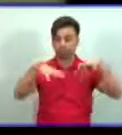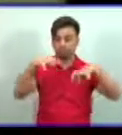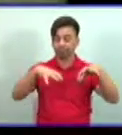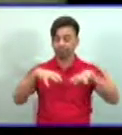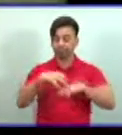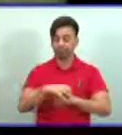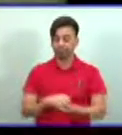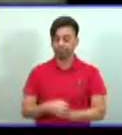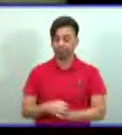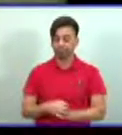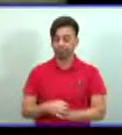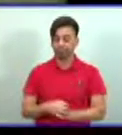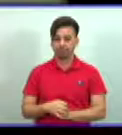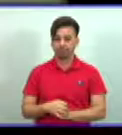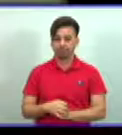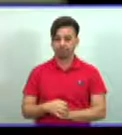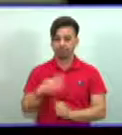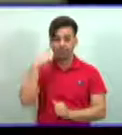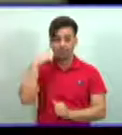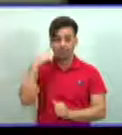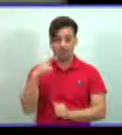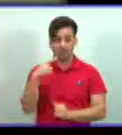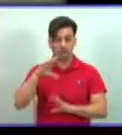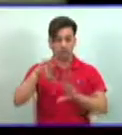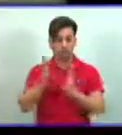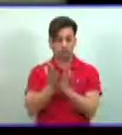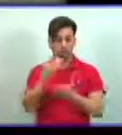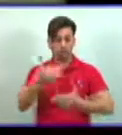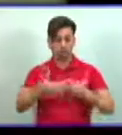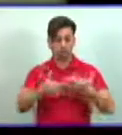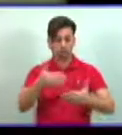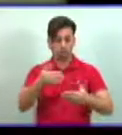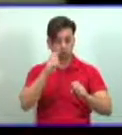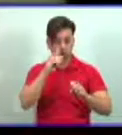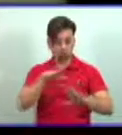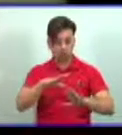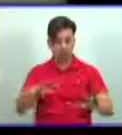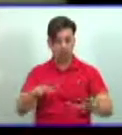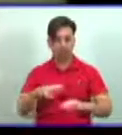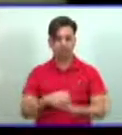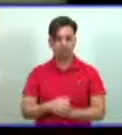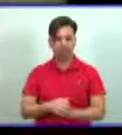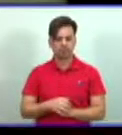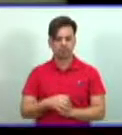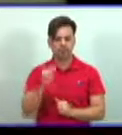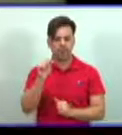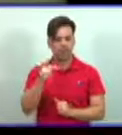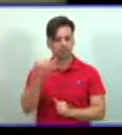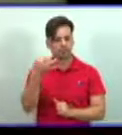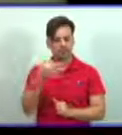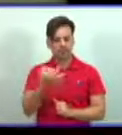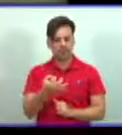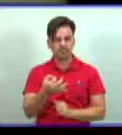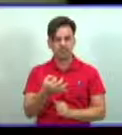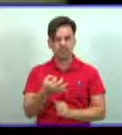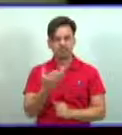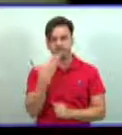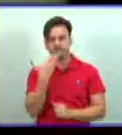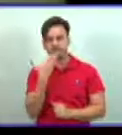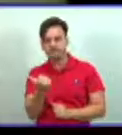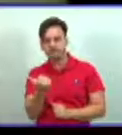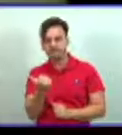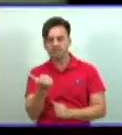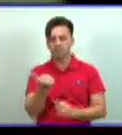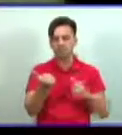y fenómenos naturales que suceden en nuestro planeta, en nuestro entorno, tienen un porqué y siempre tienen un beneficio, aunque también